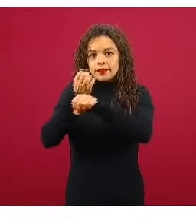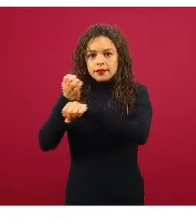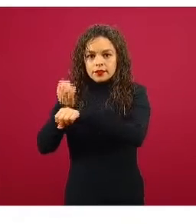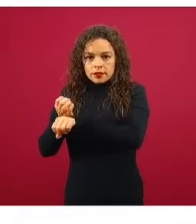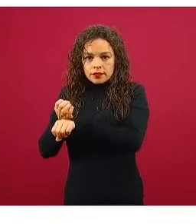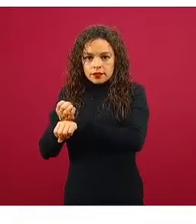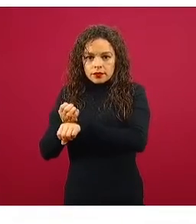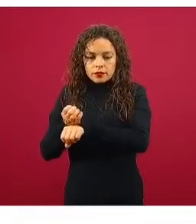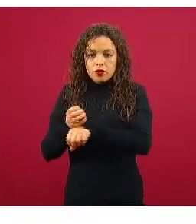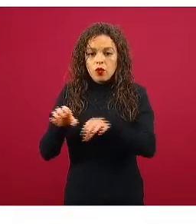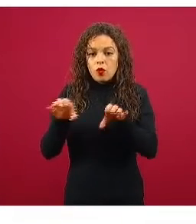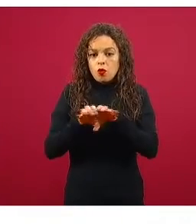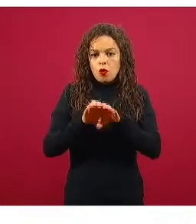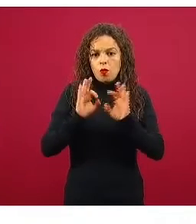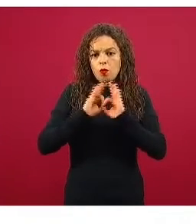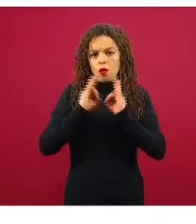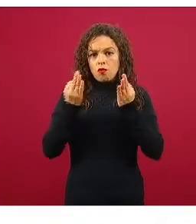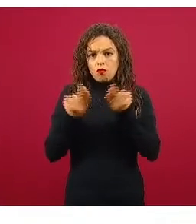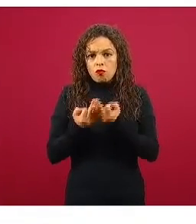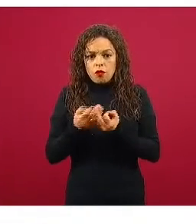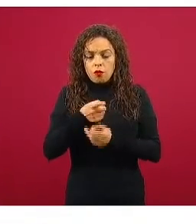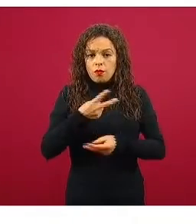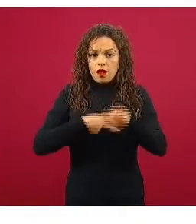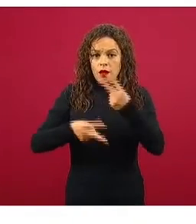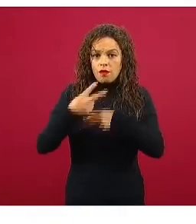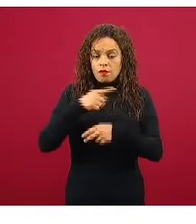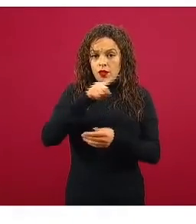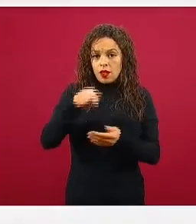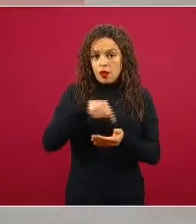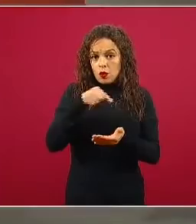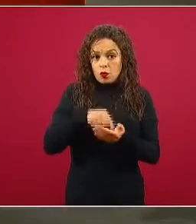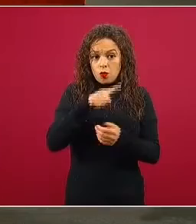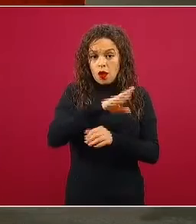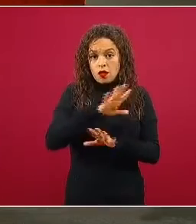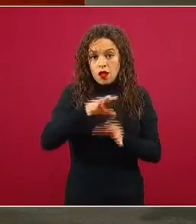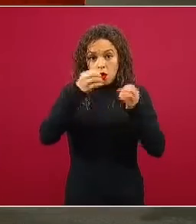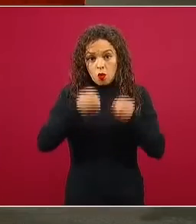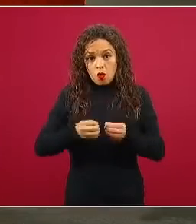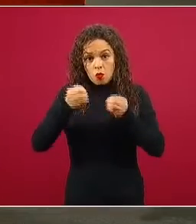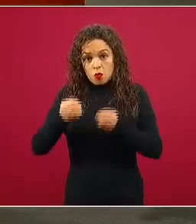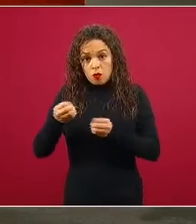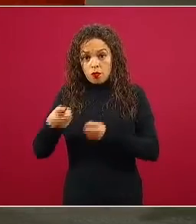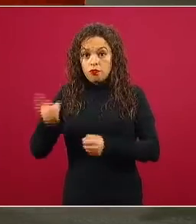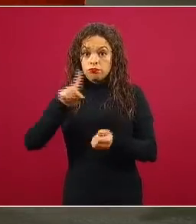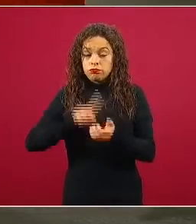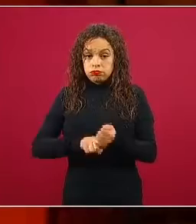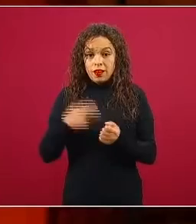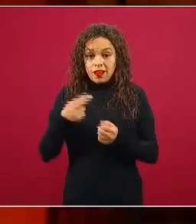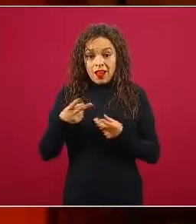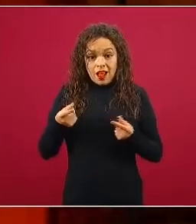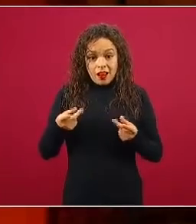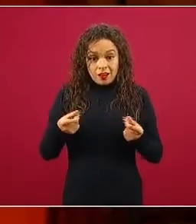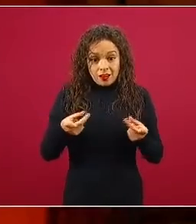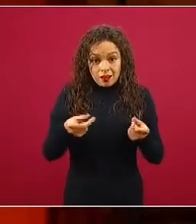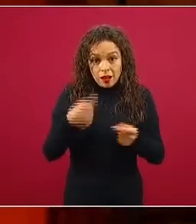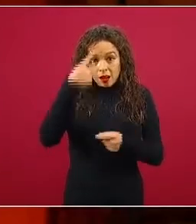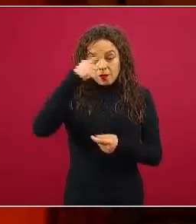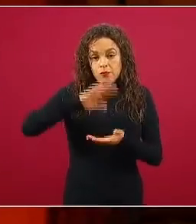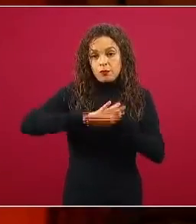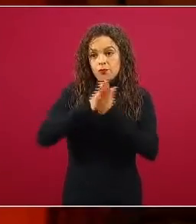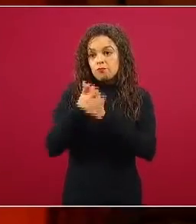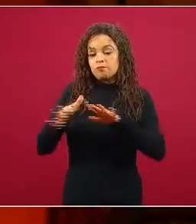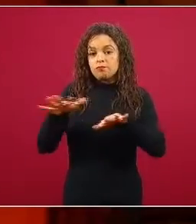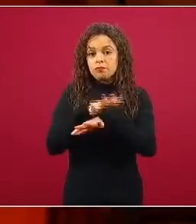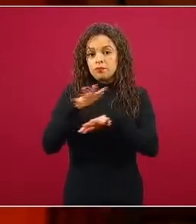va comportando esta ocupación, es que la entidad debe de acelerar o incrementar el proceso de reconversión y expansión